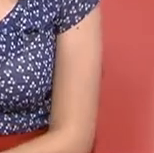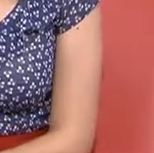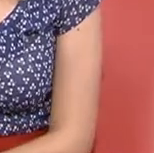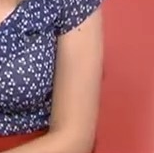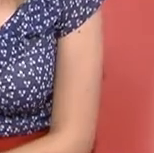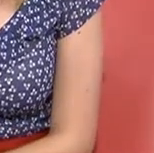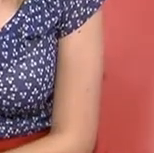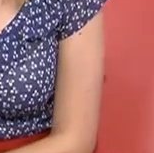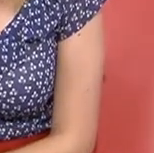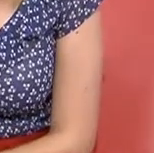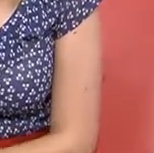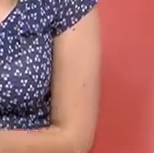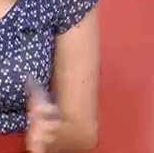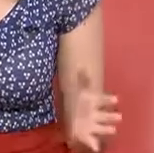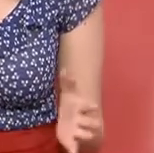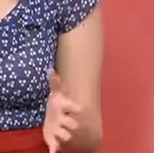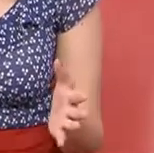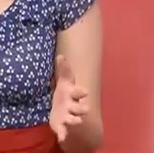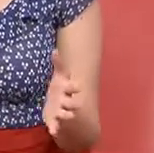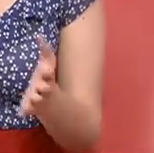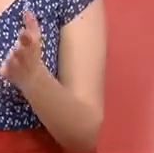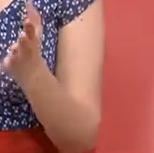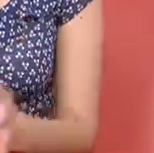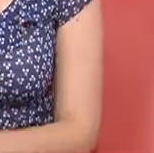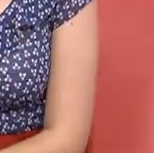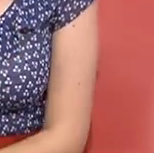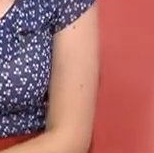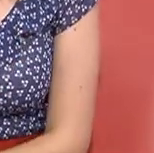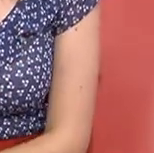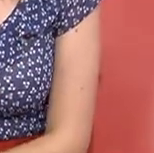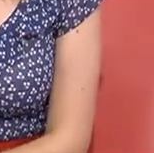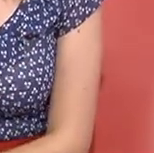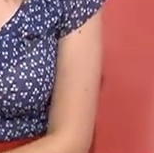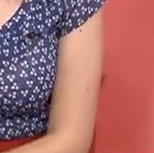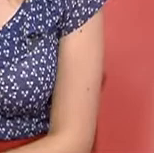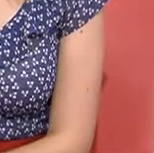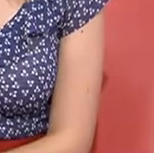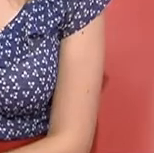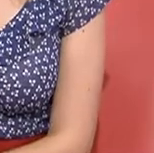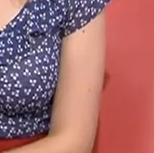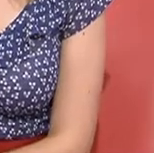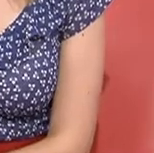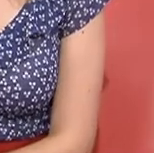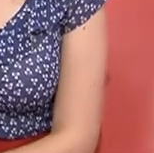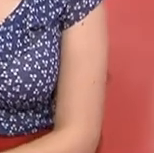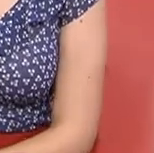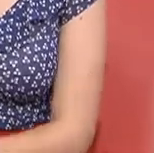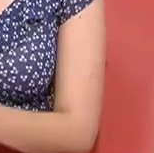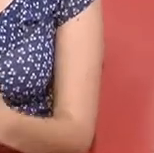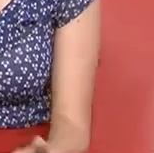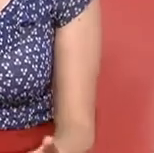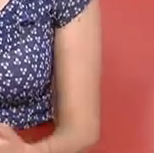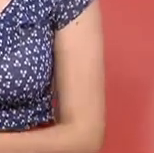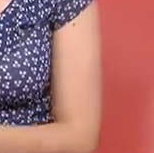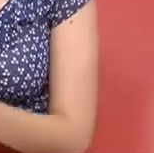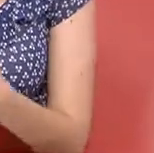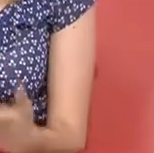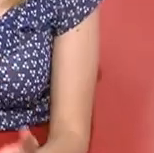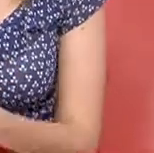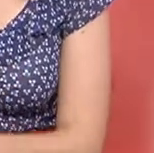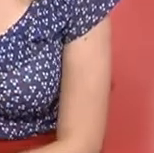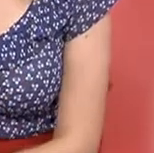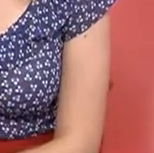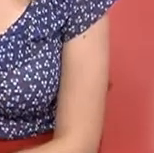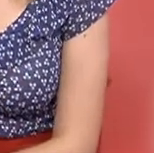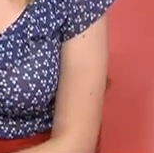una herramienta fundamental. Pues imaginémonos lo que hubiera pasado en este desastre de no haber tenido las redes sociales